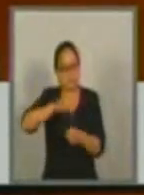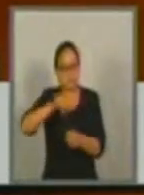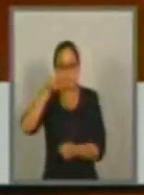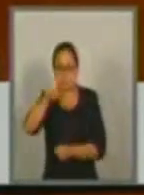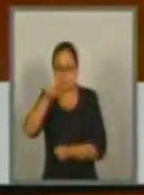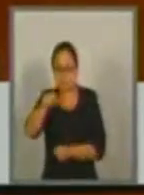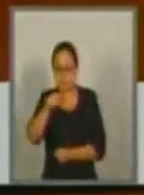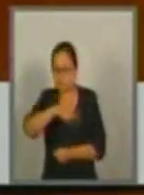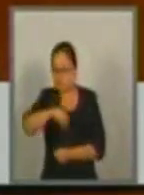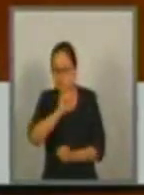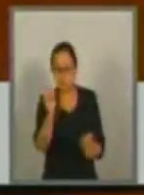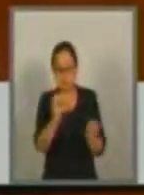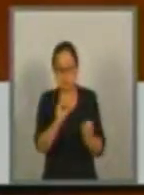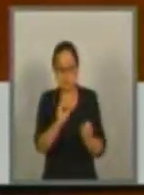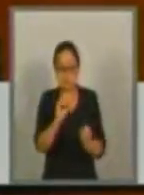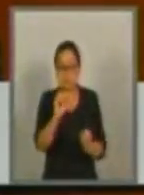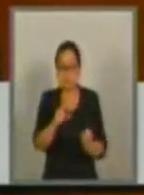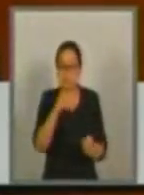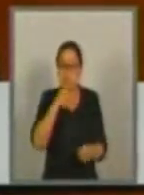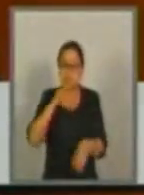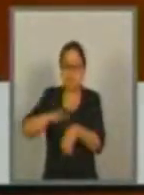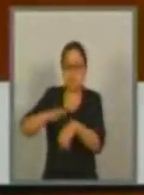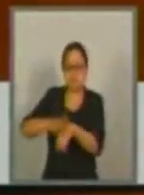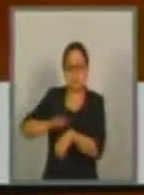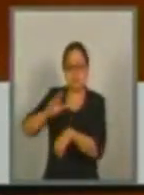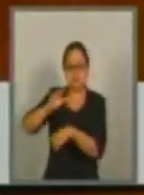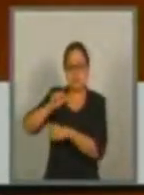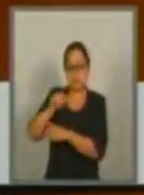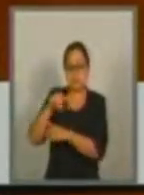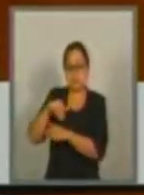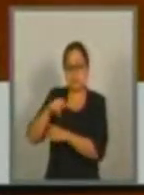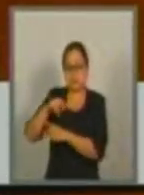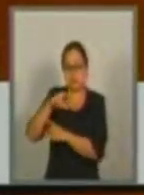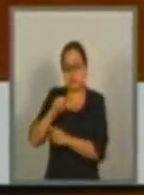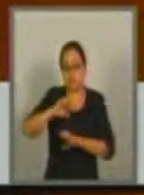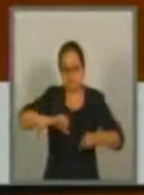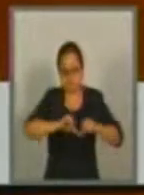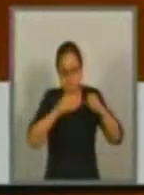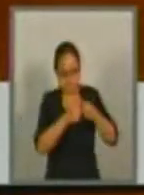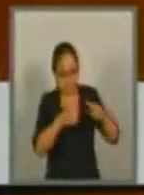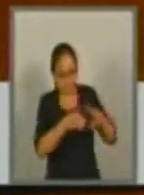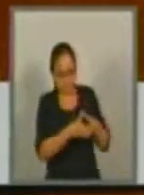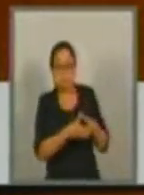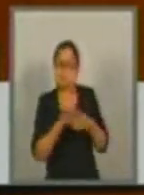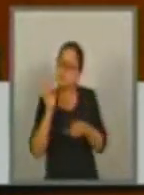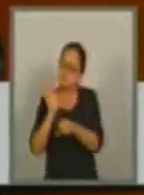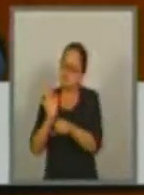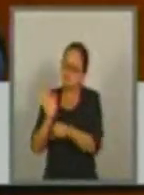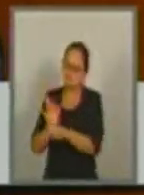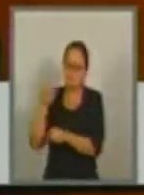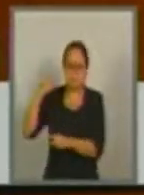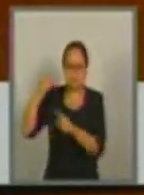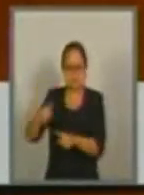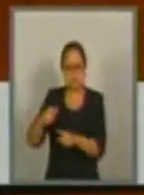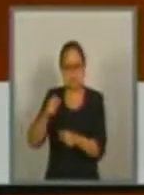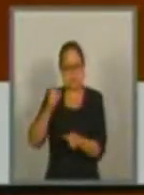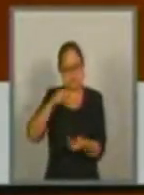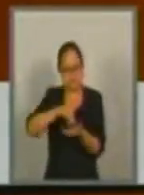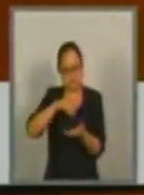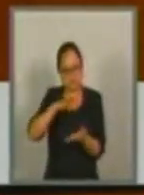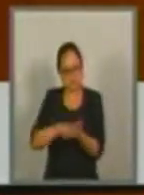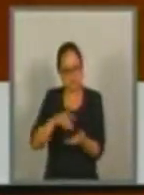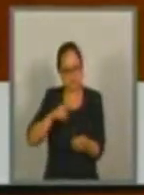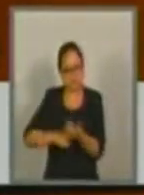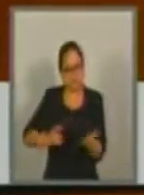2017, dando lugar a un amparo promovido por una organización de la sociedad civil, tal como consta en